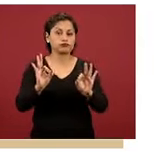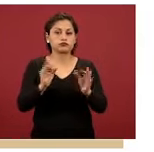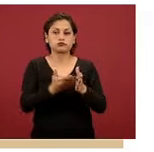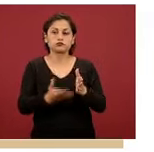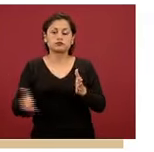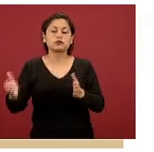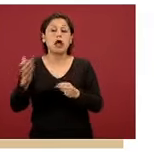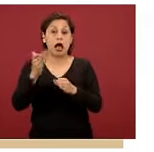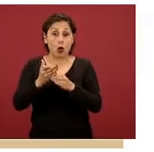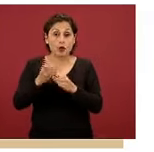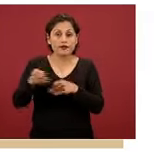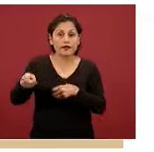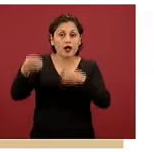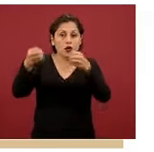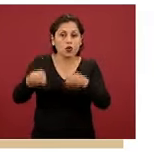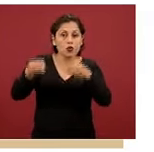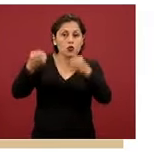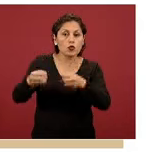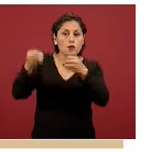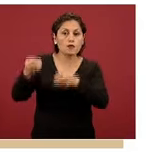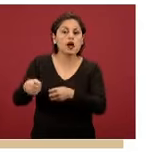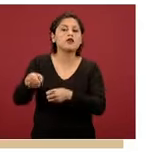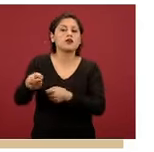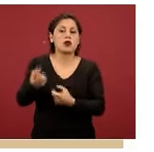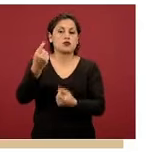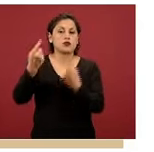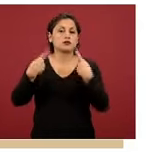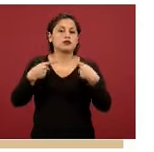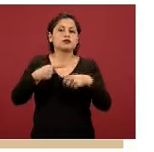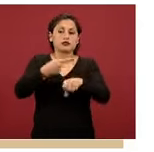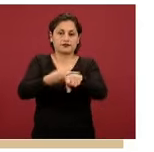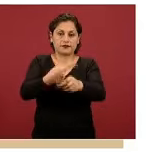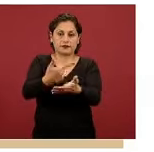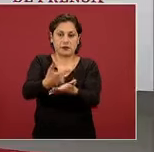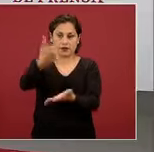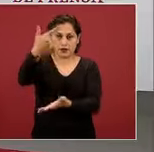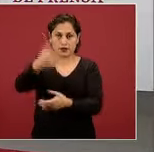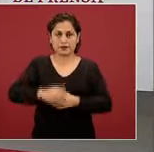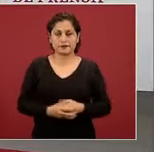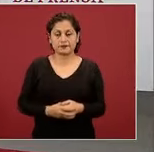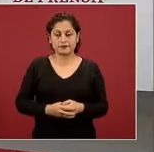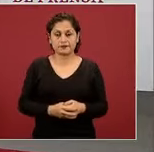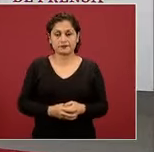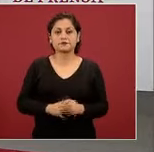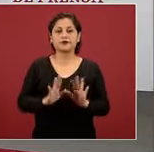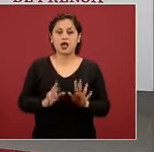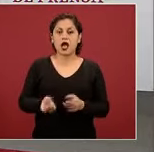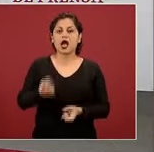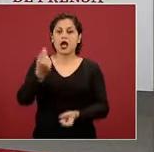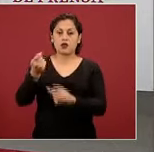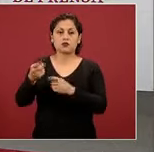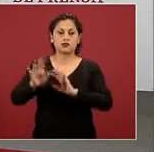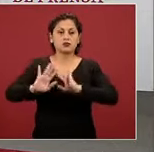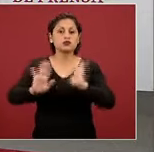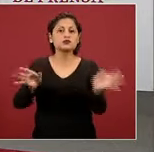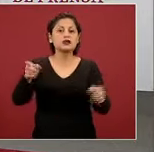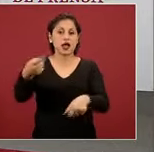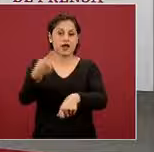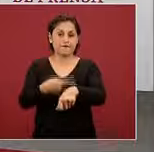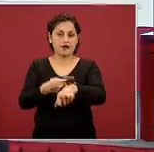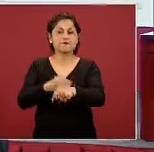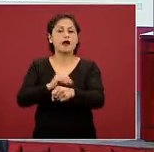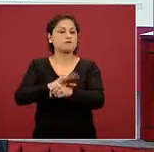por personas que padecen infección respiratoria aguda grave. A algunos se les ha confirmado COVID, otros